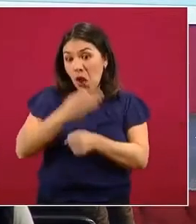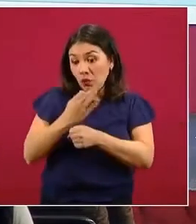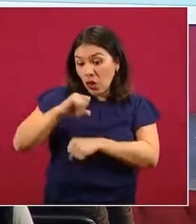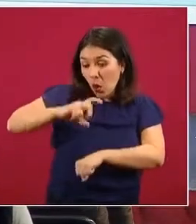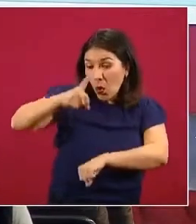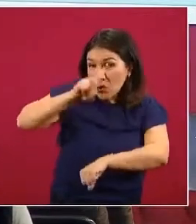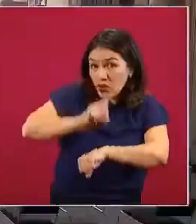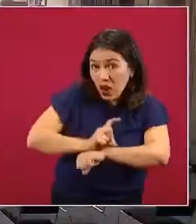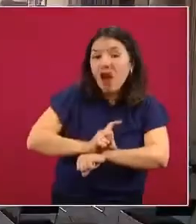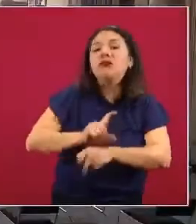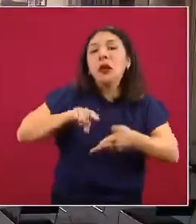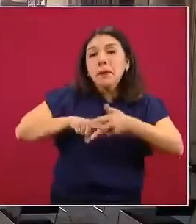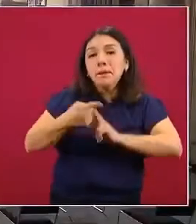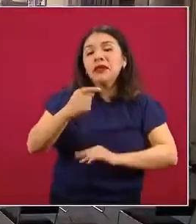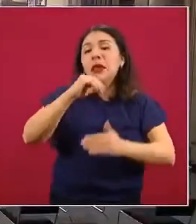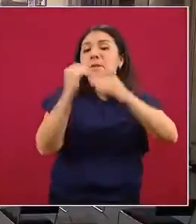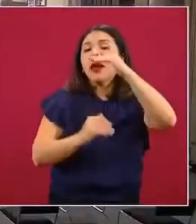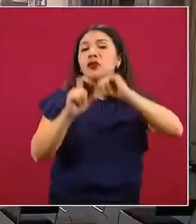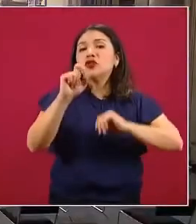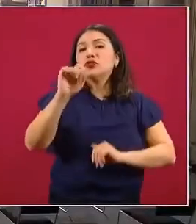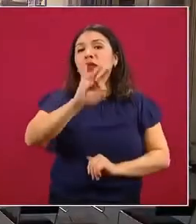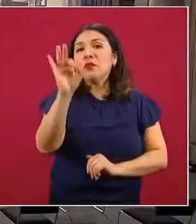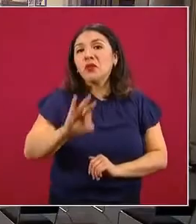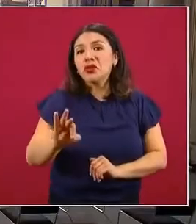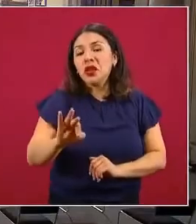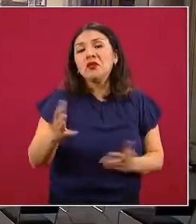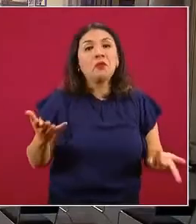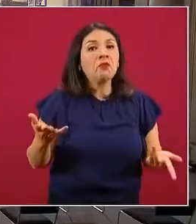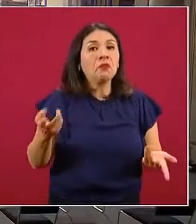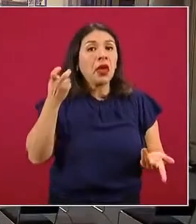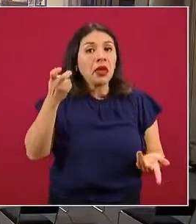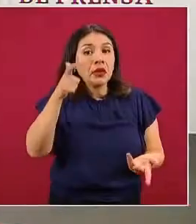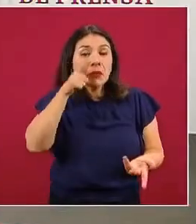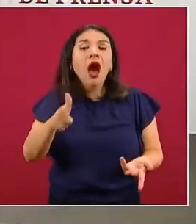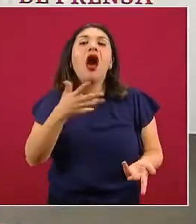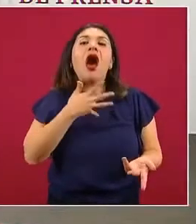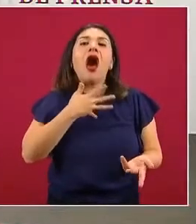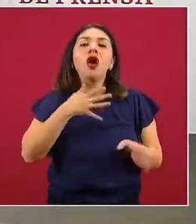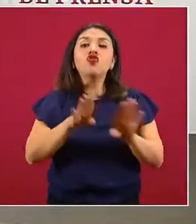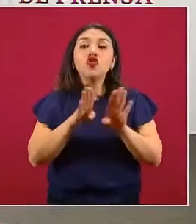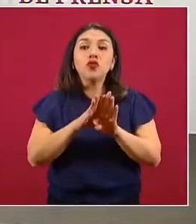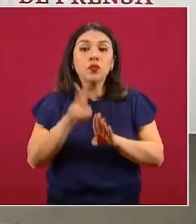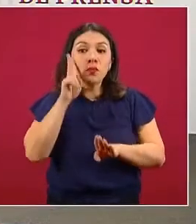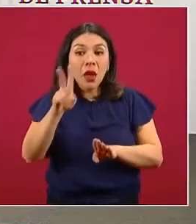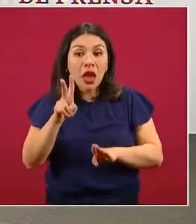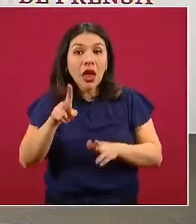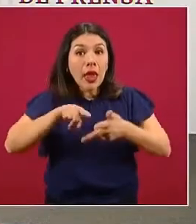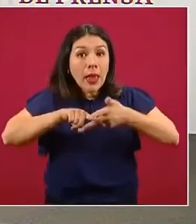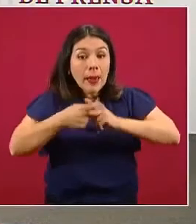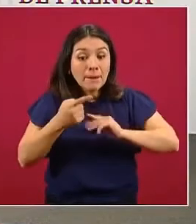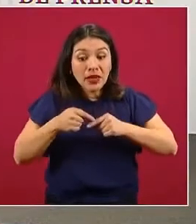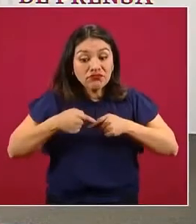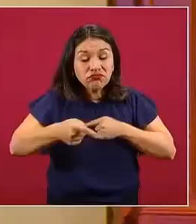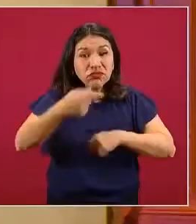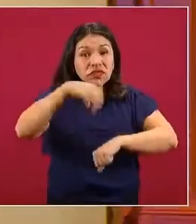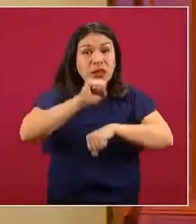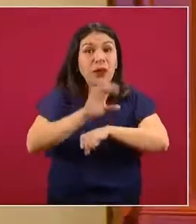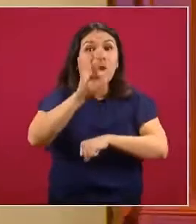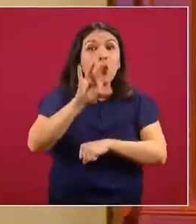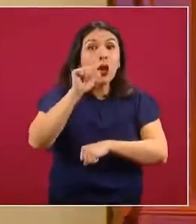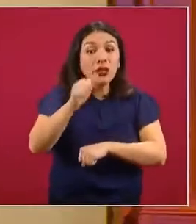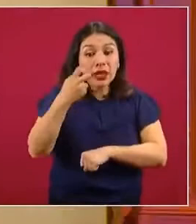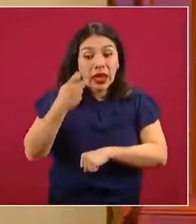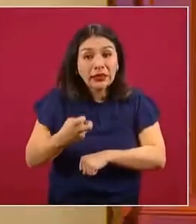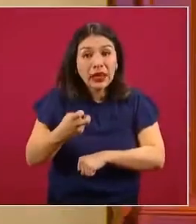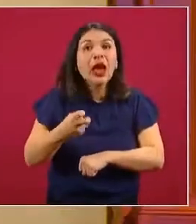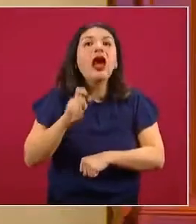de hoy abrimos con un menos 20% que además pone el punto de medición para la semana 46,